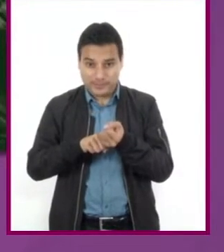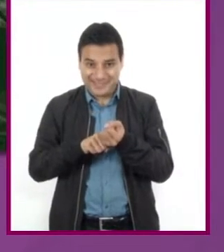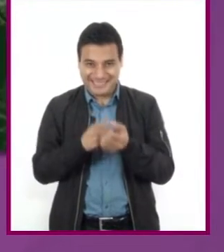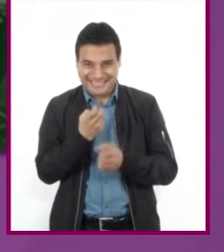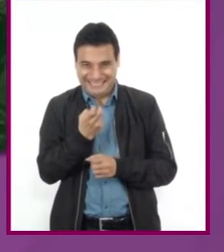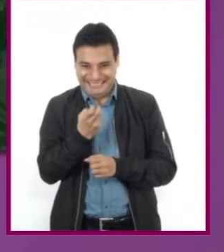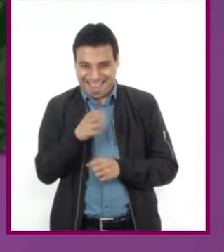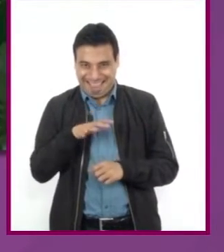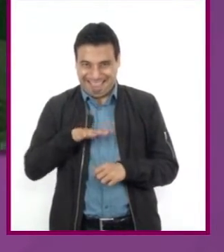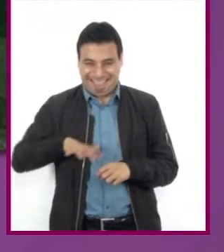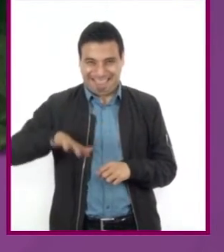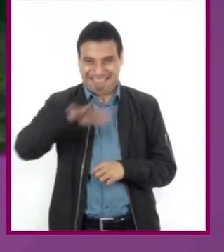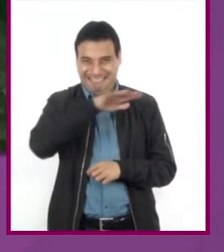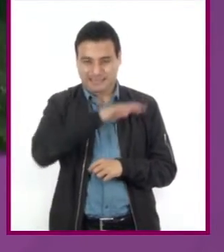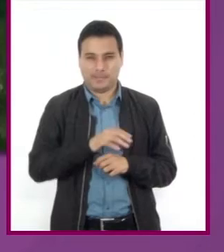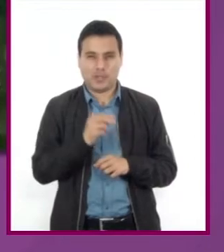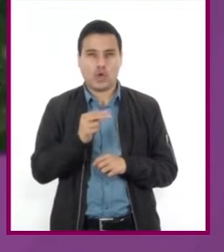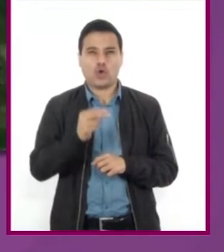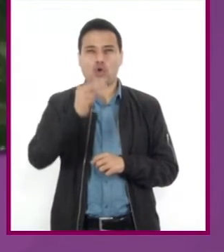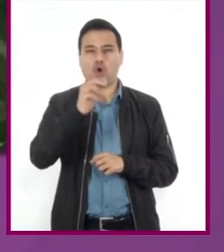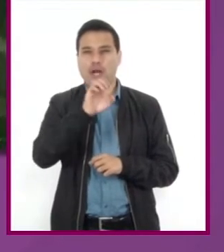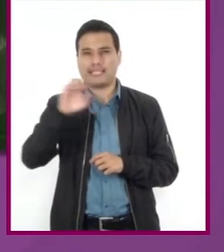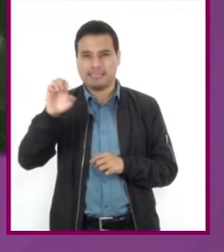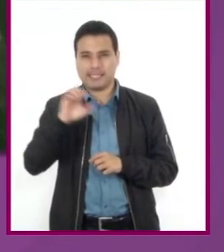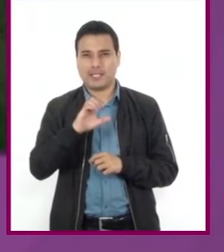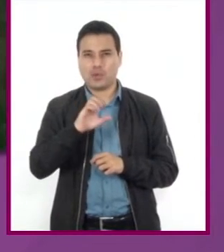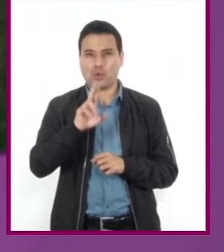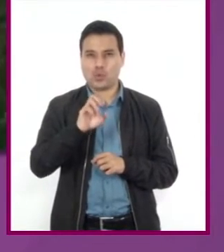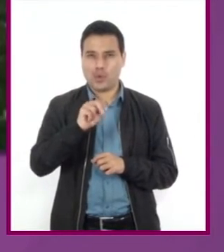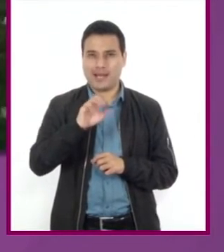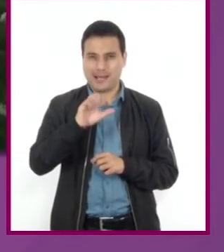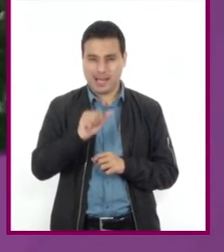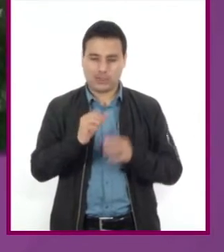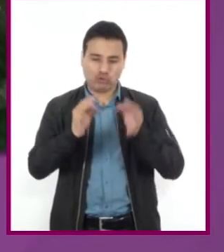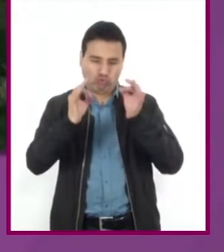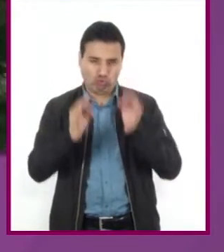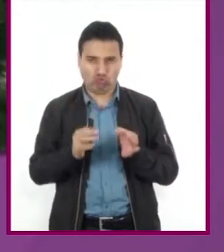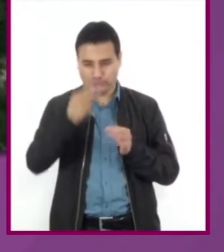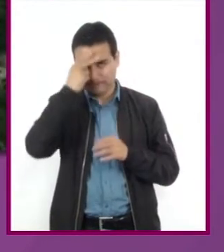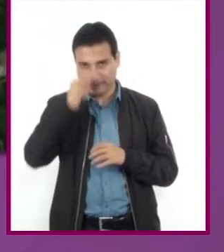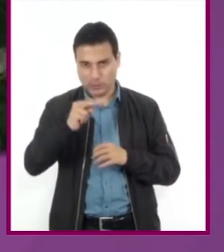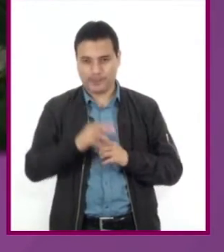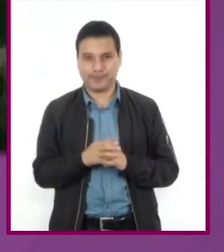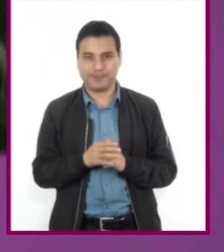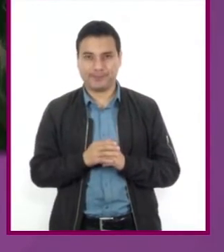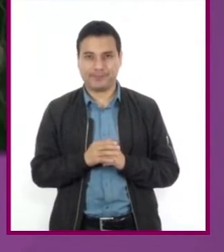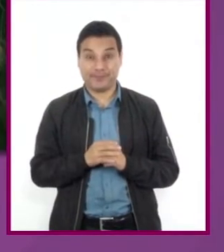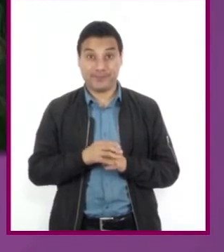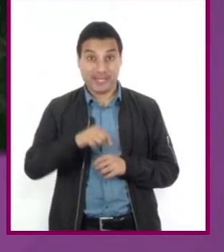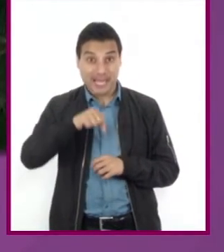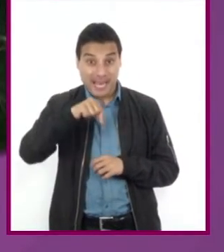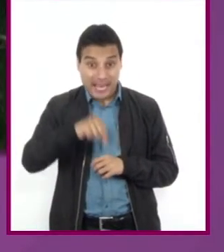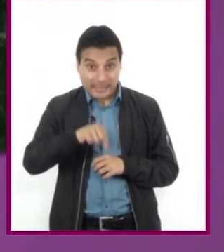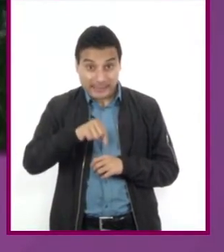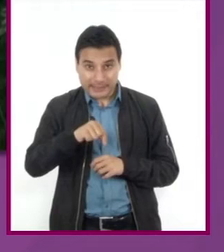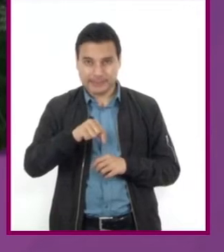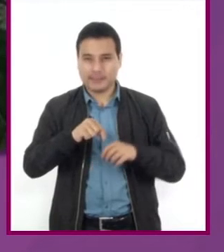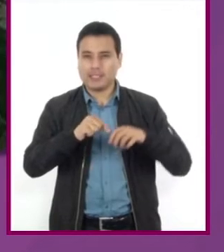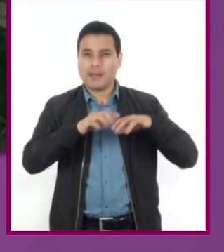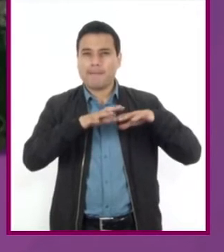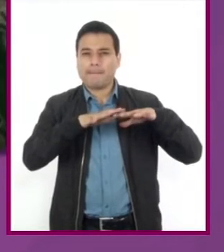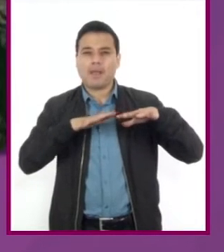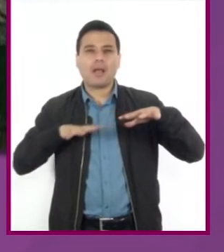zona noroeste de la cuenca, y aquí es una planicie muy